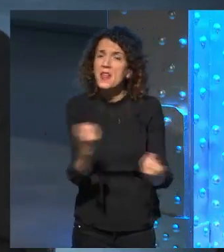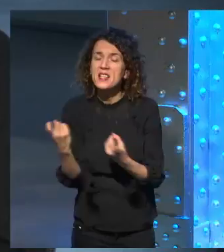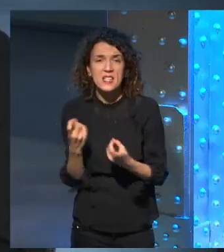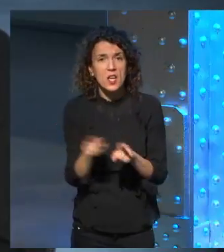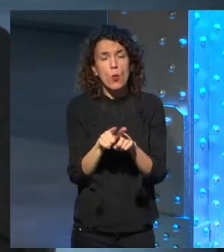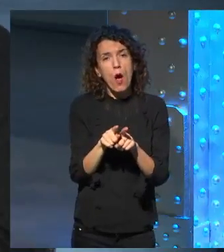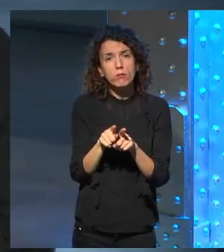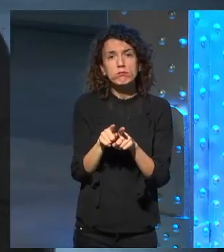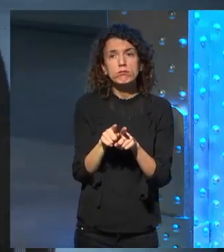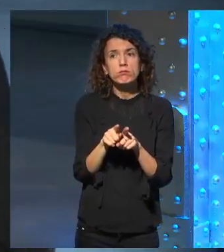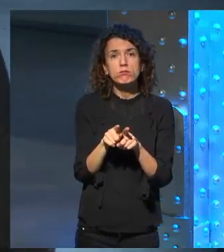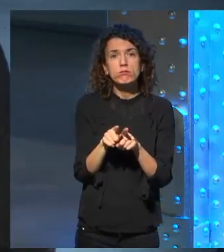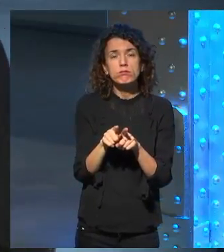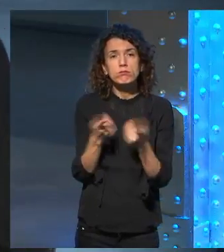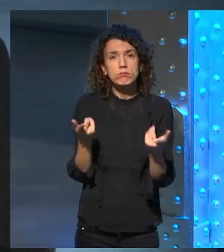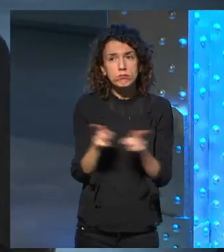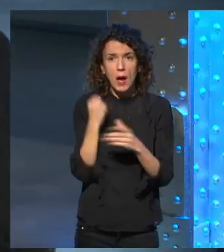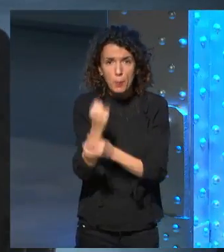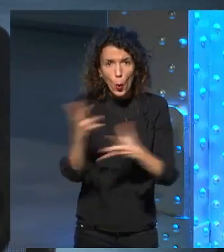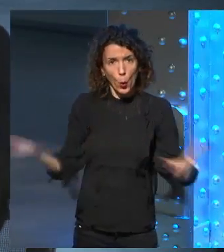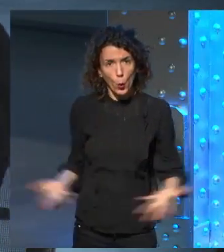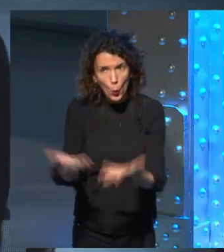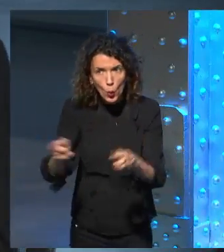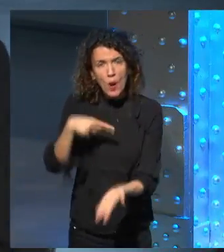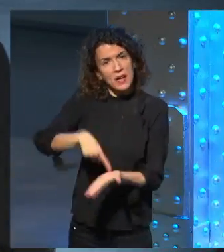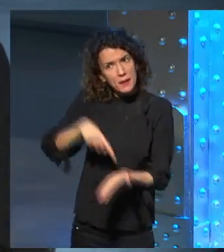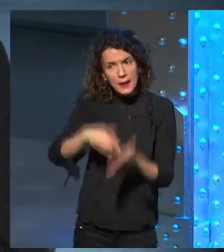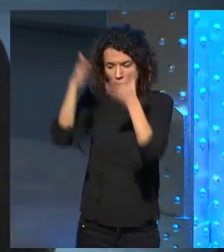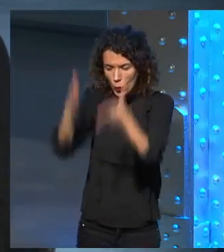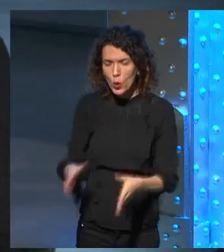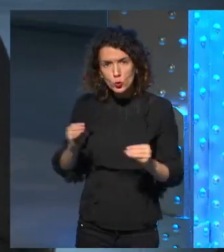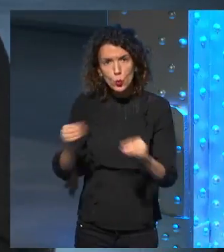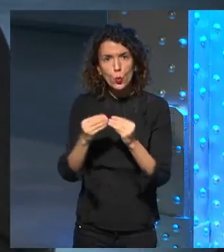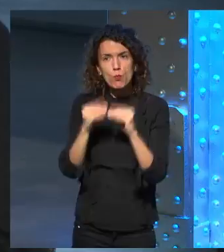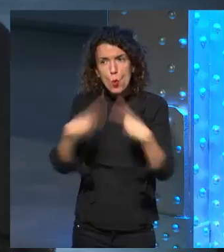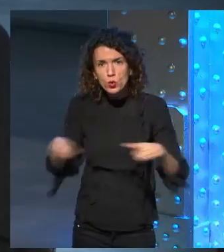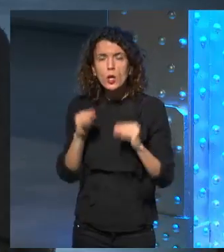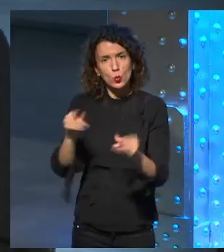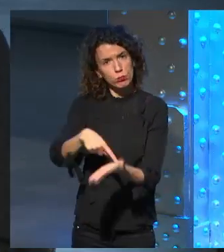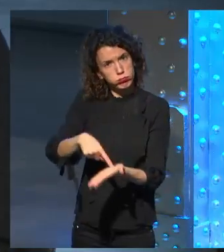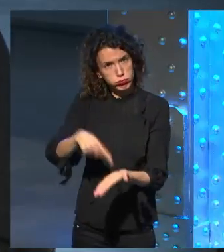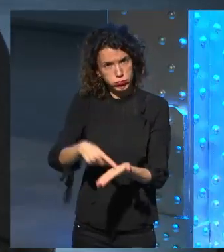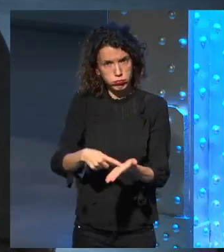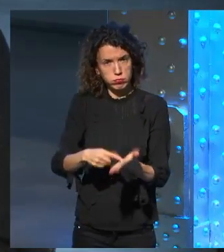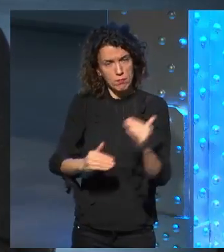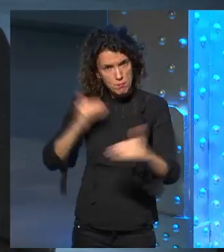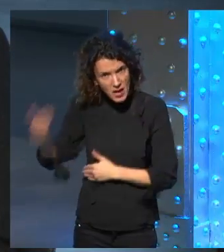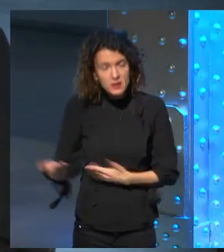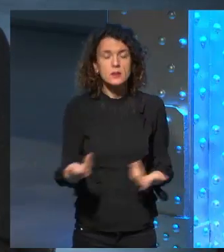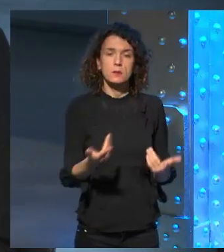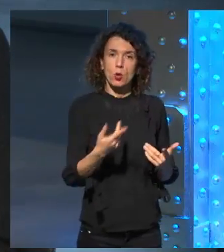todavía pues su dosis de apoyo, reivindicar su modernidad, reivindicar todo, y es fantástico que estemos